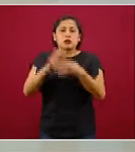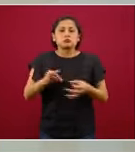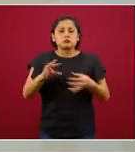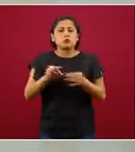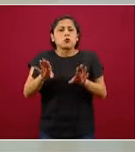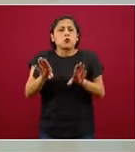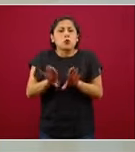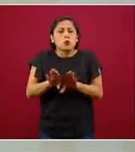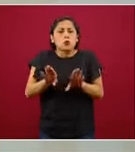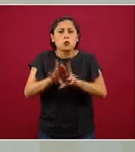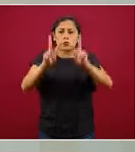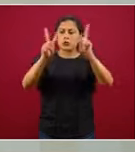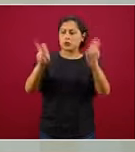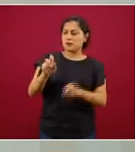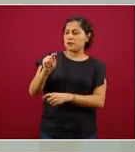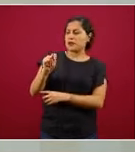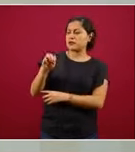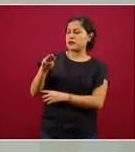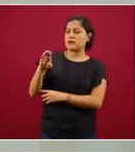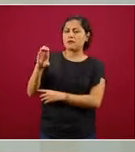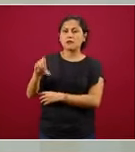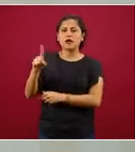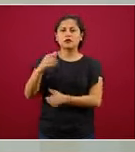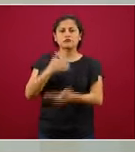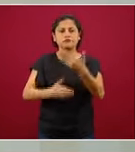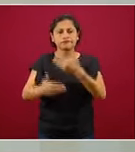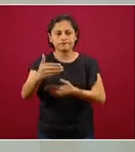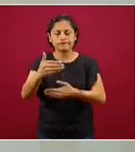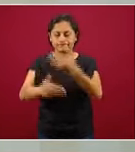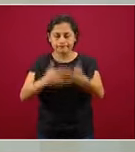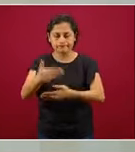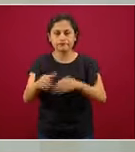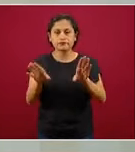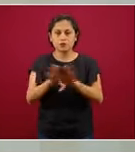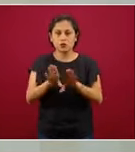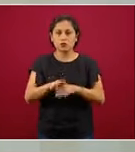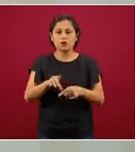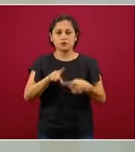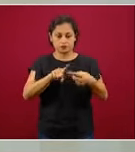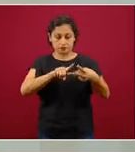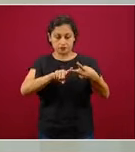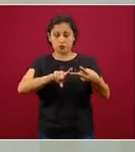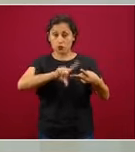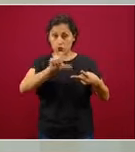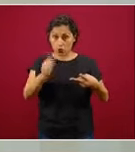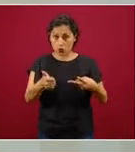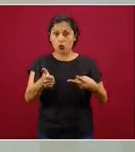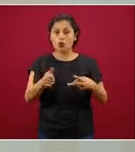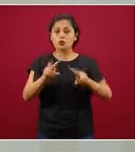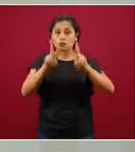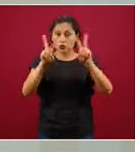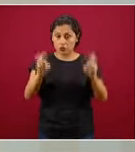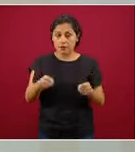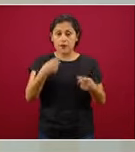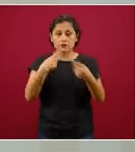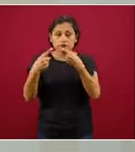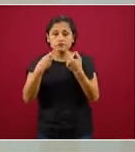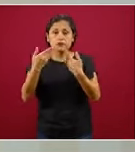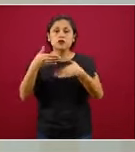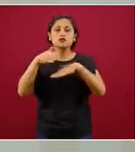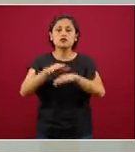a el TEMEC y el tema de comercio. Y luego el segundo tema fue la situación epidemiológica de COVID